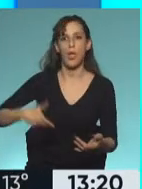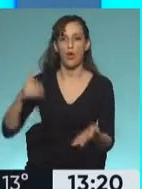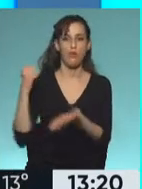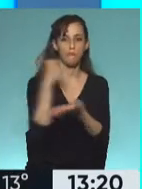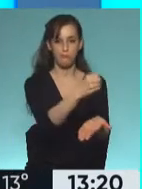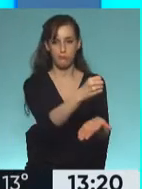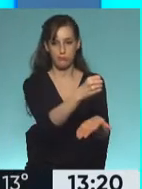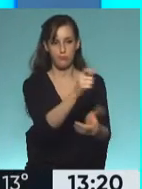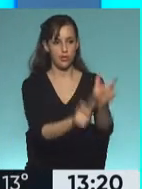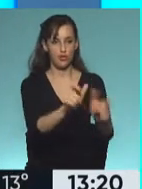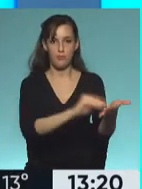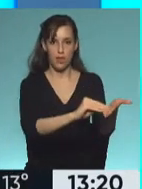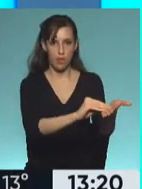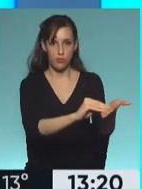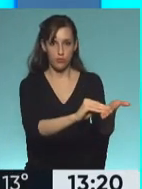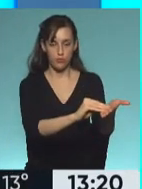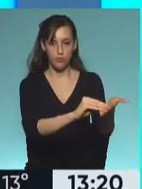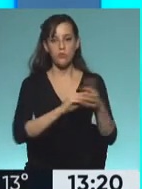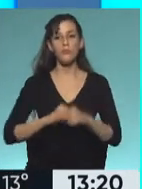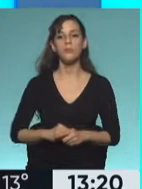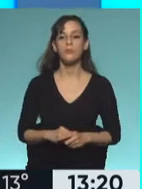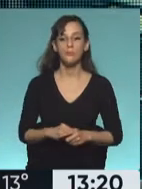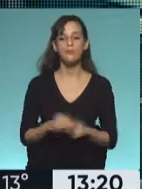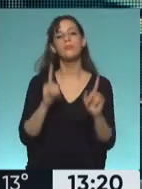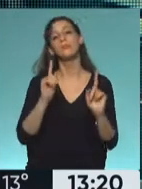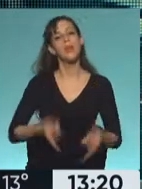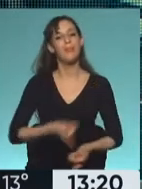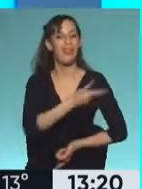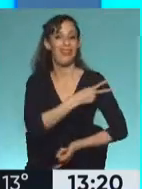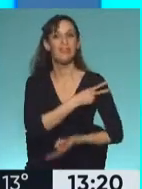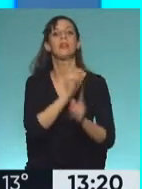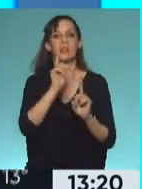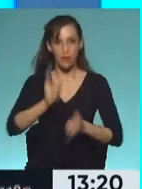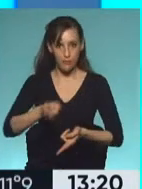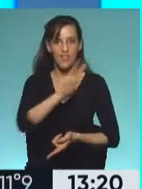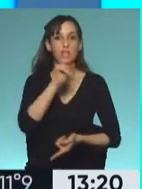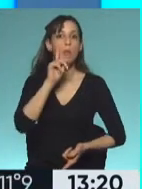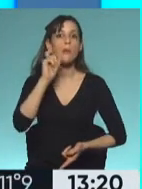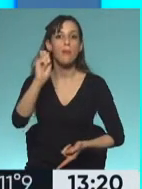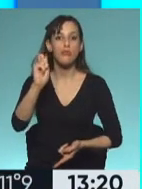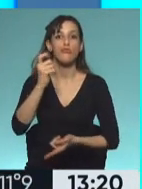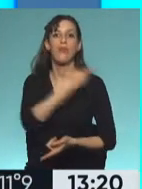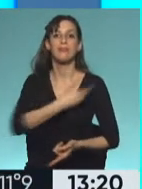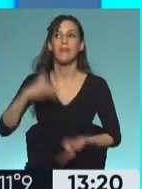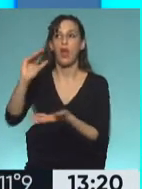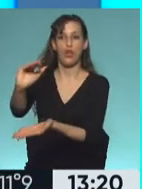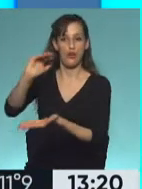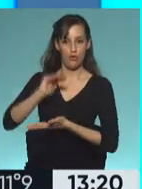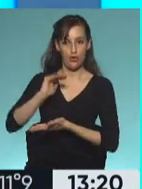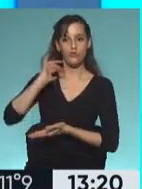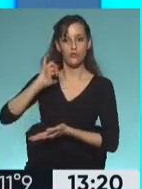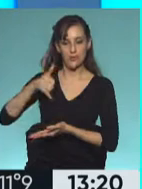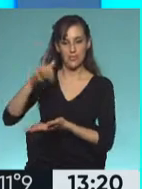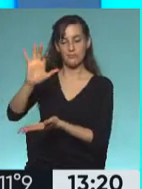también va a recibir 22 mil pesos que antes ni siquiera había empleado ahora y ya veremos cómo sigue en el mes de junio pero evidentemente es una